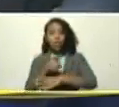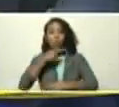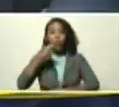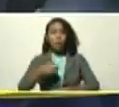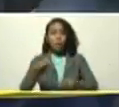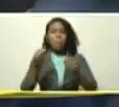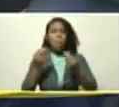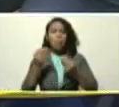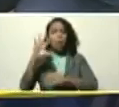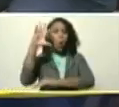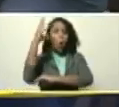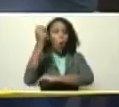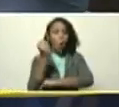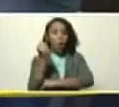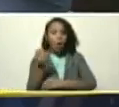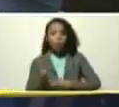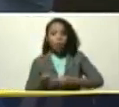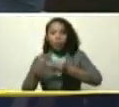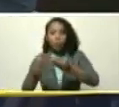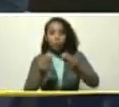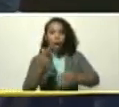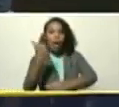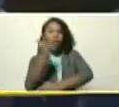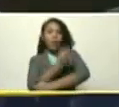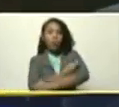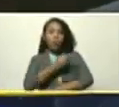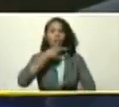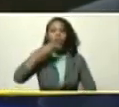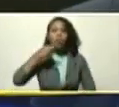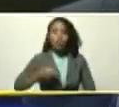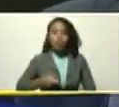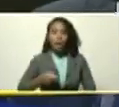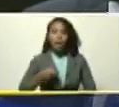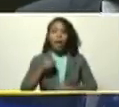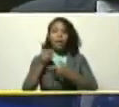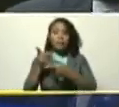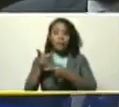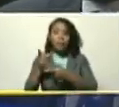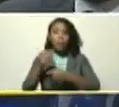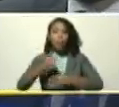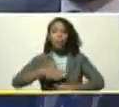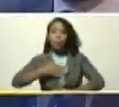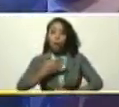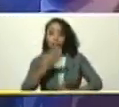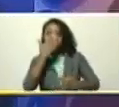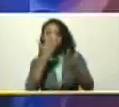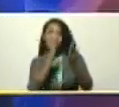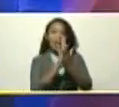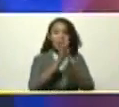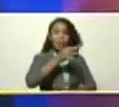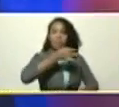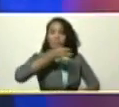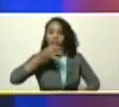para lograr las dotaciones de las vacunas Sputnik y así poder enfrentar con éxito